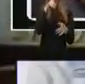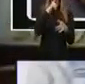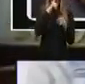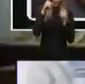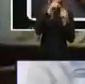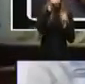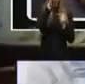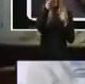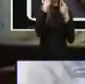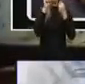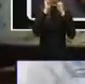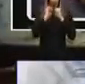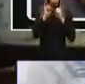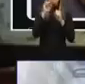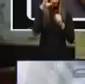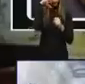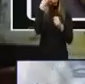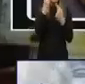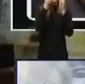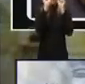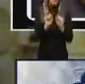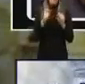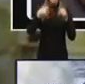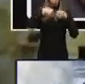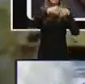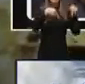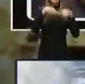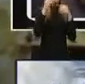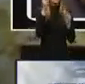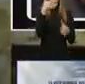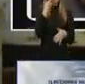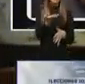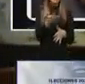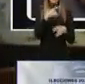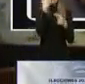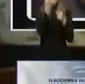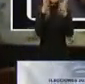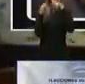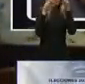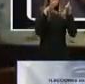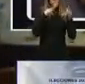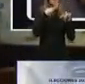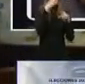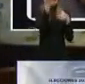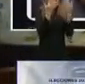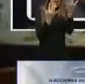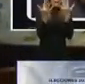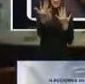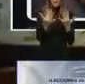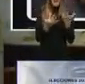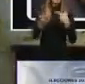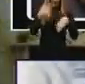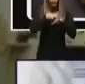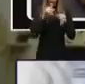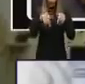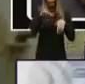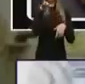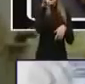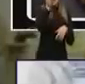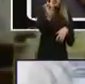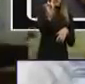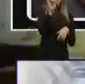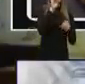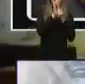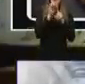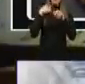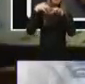difícil, porque no se va a poder pasar tan fácilmente. Las personas que vienen ahorita de lo que es la zona 1, que están recorriendo por toda la